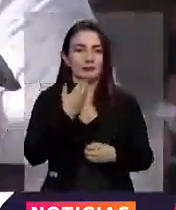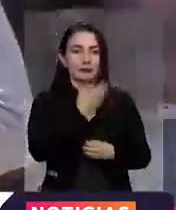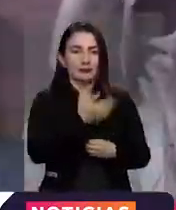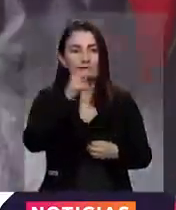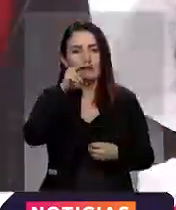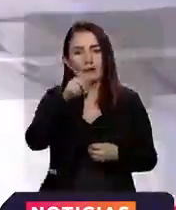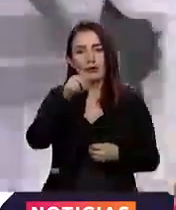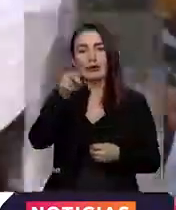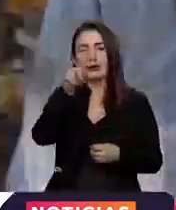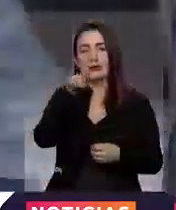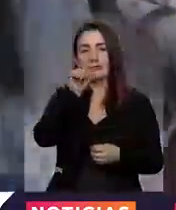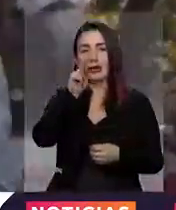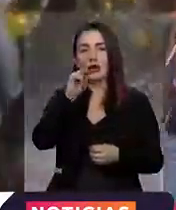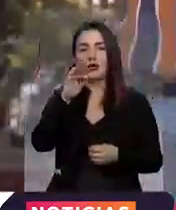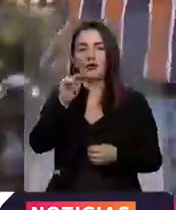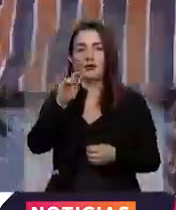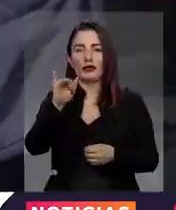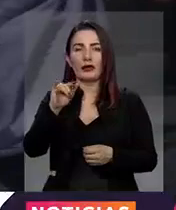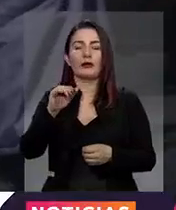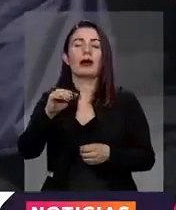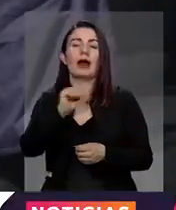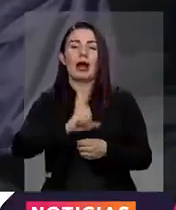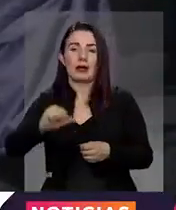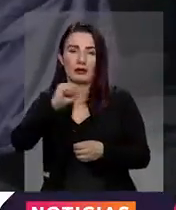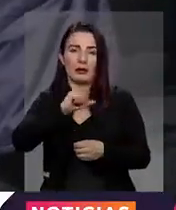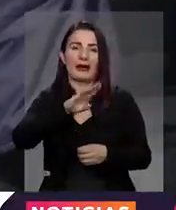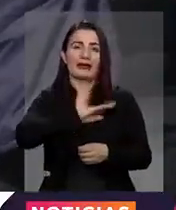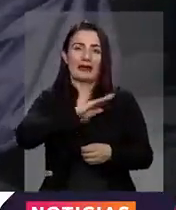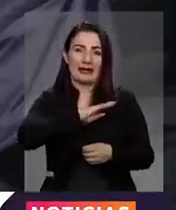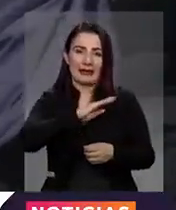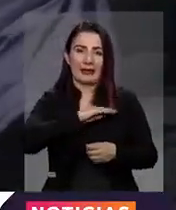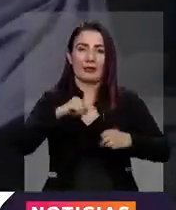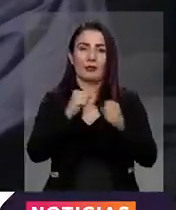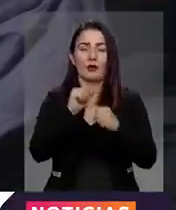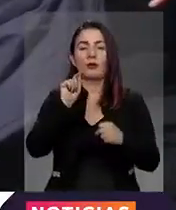nsantofimio@alcaldiabogota.gov.co.